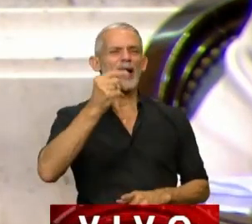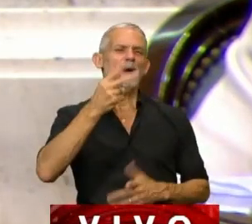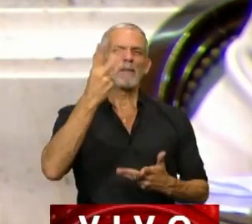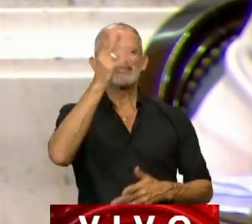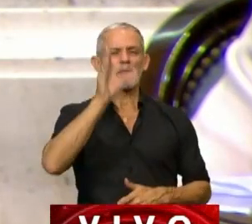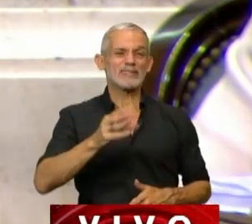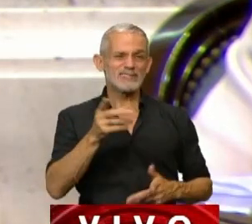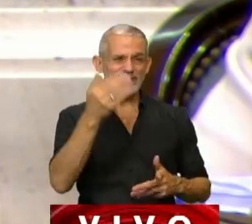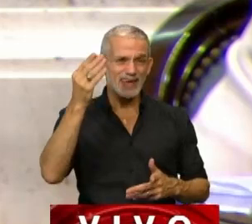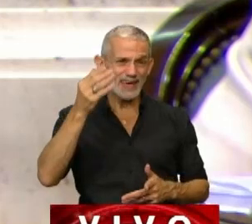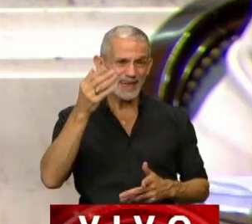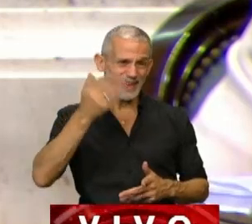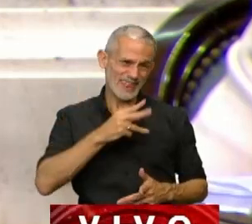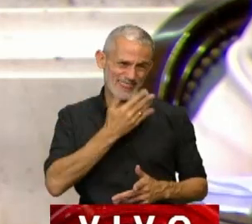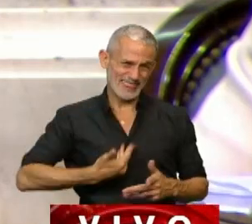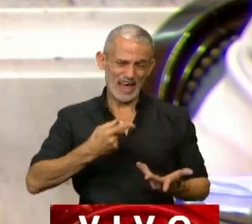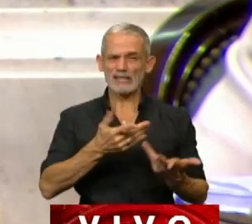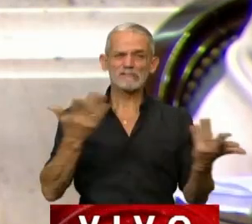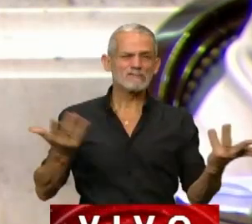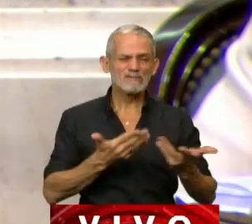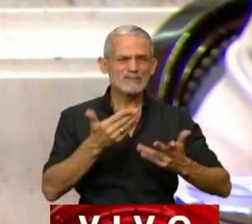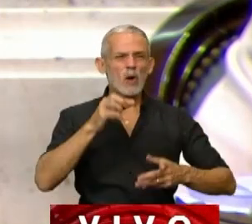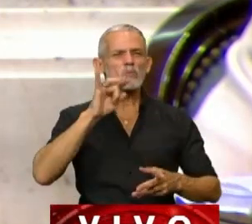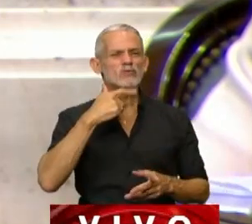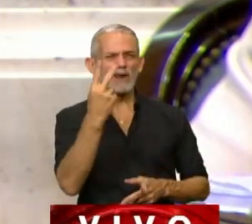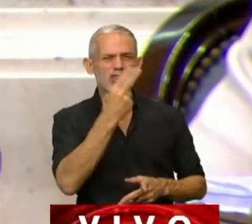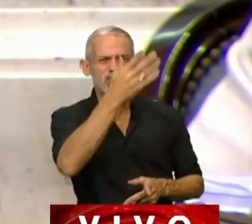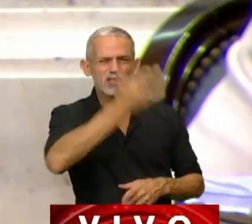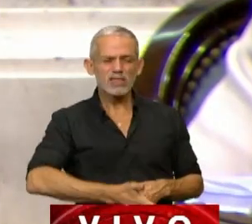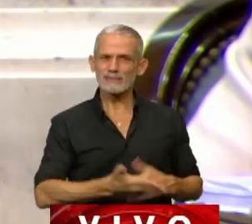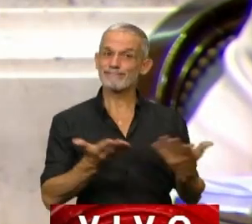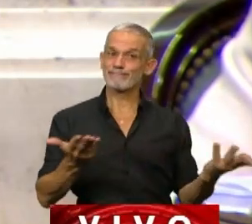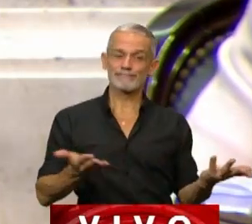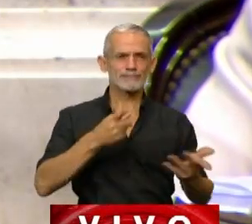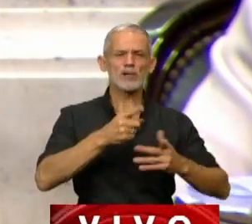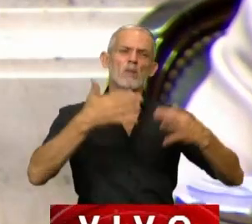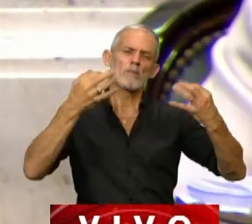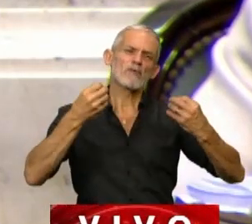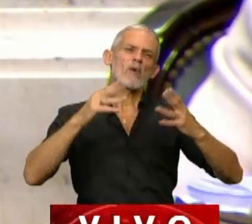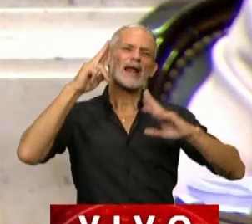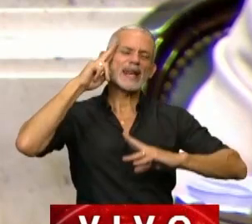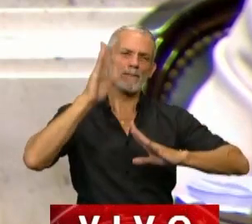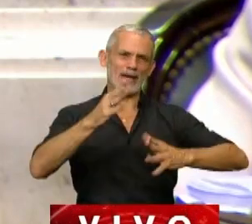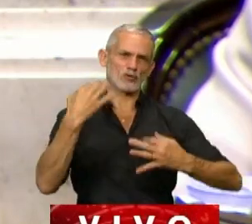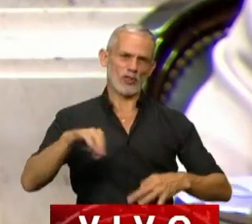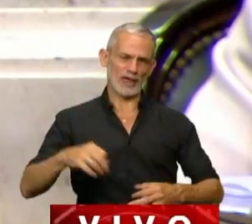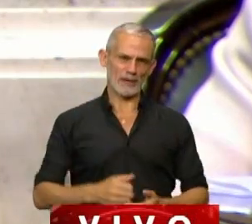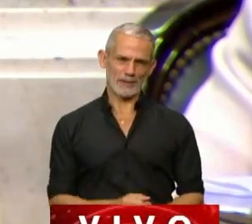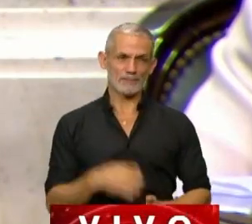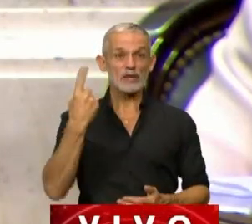pusilánime. Bueno, ¿de qué pusilánime estamos hablando? Están un poco más de decoro y de respeto.